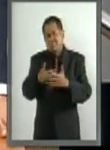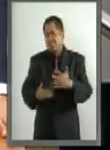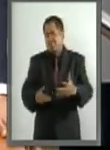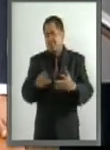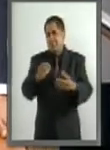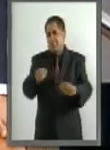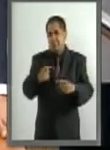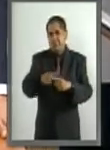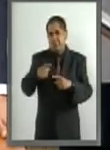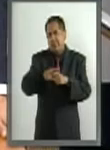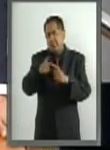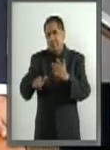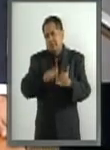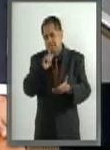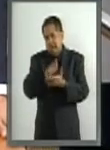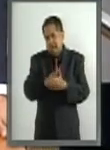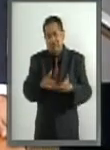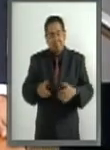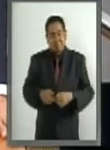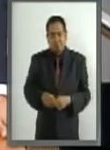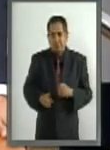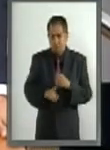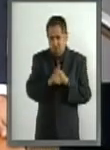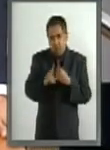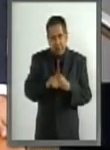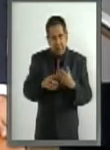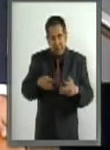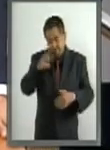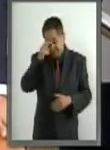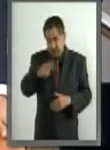muchas de las leyes que le están causando problemas